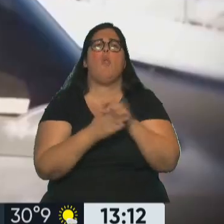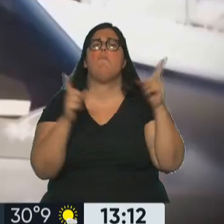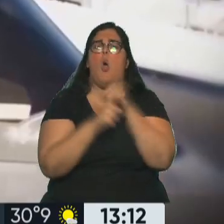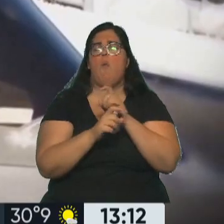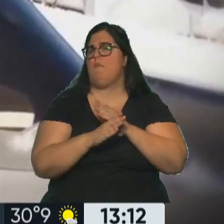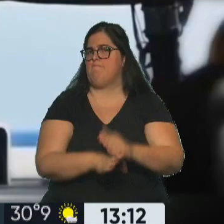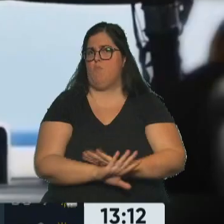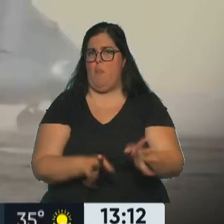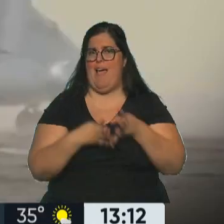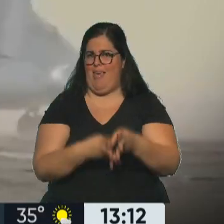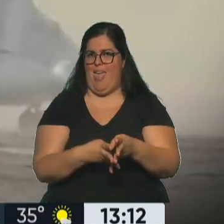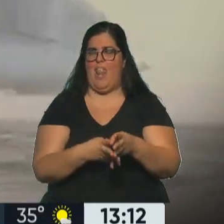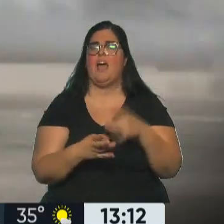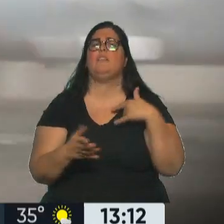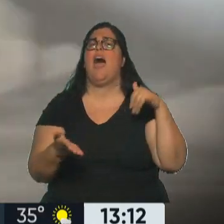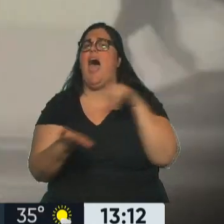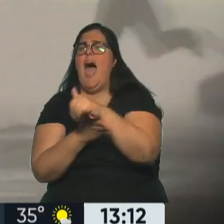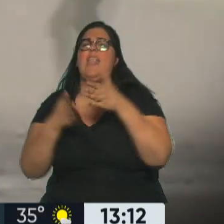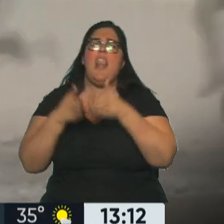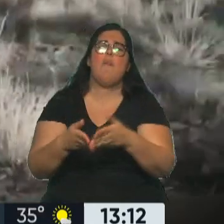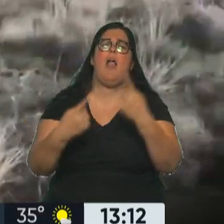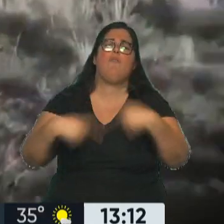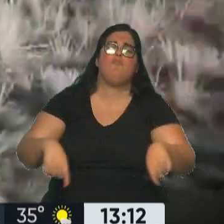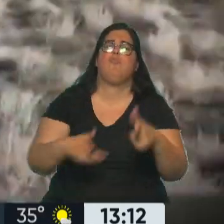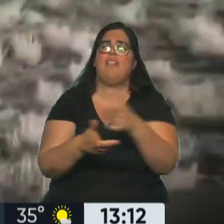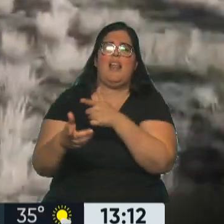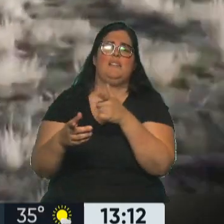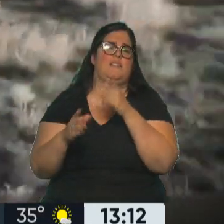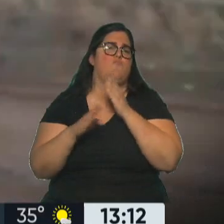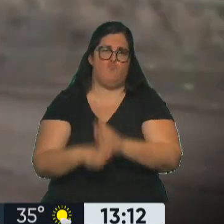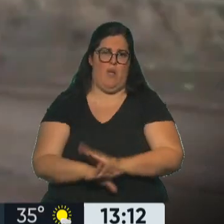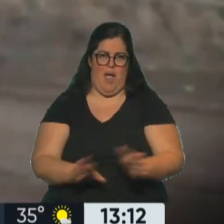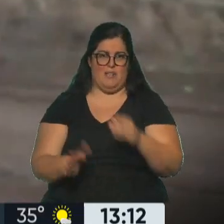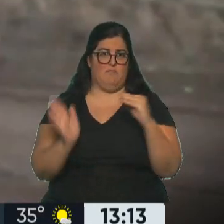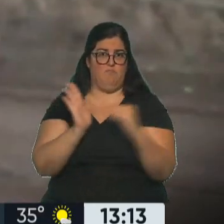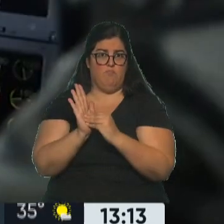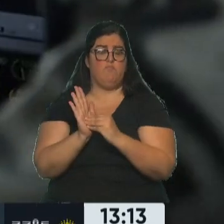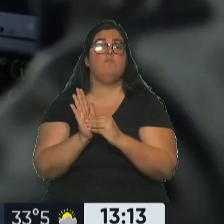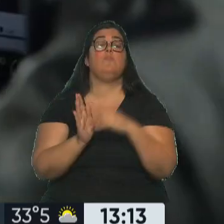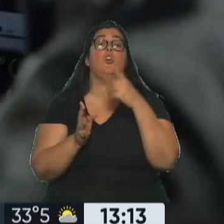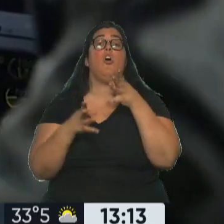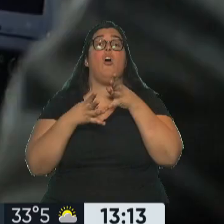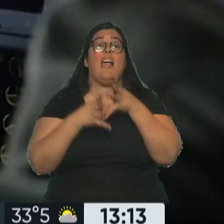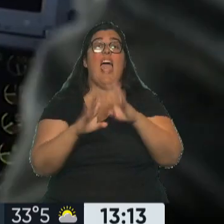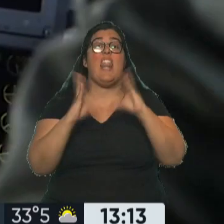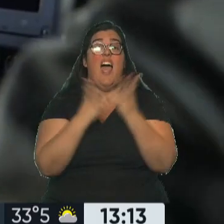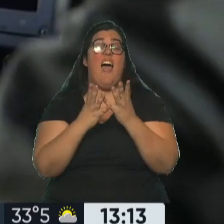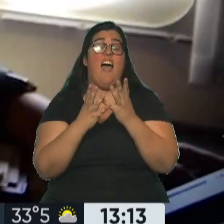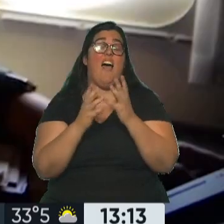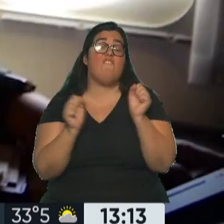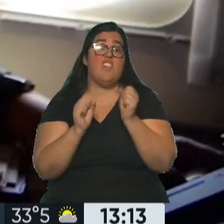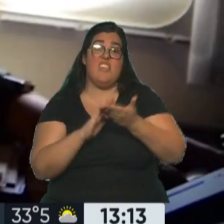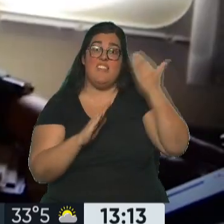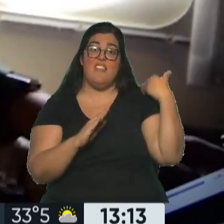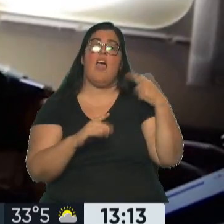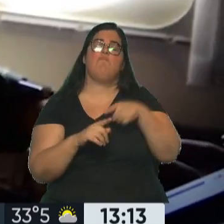tendrá fuerzas terrestres, navales y aéreas. Sin embargo, durante la Guerra Fría, ese texto constitucional fue ampliamente reinterpretado. En